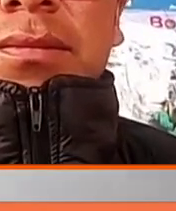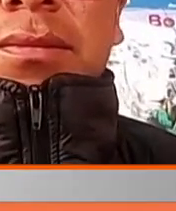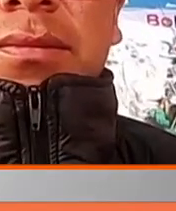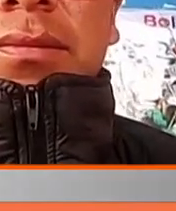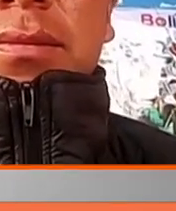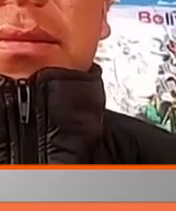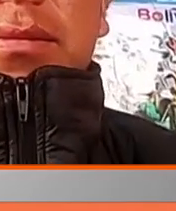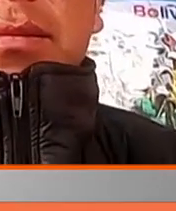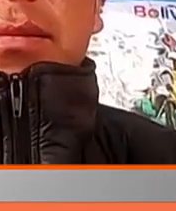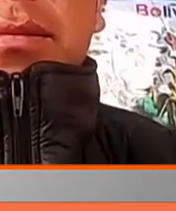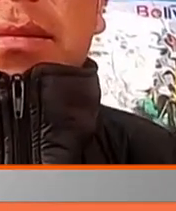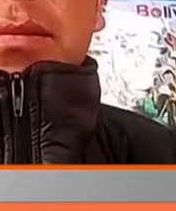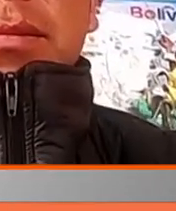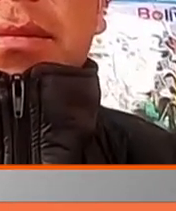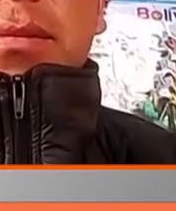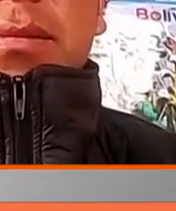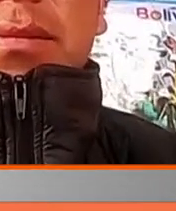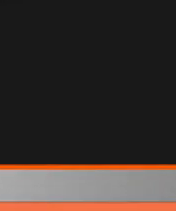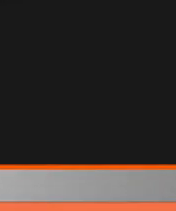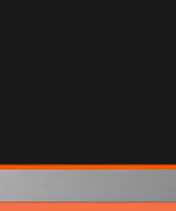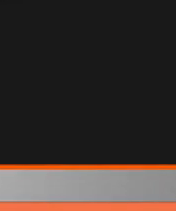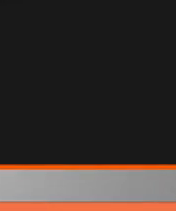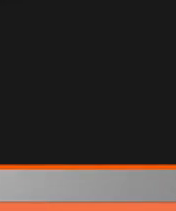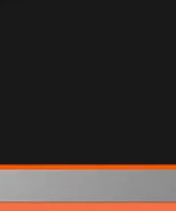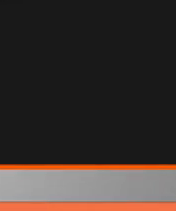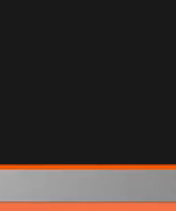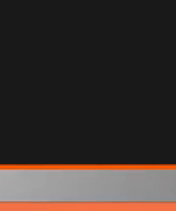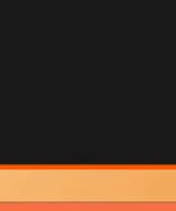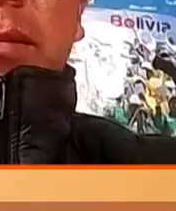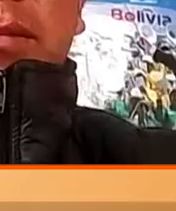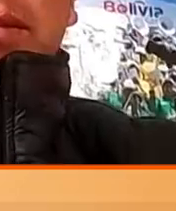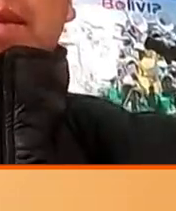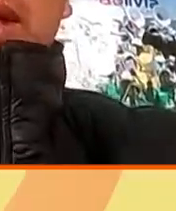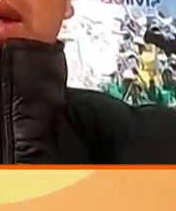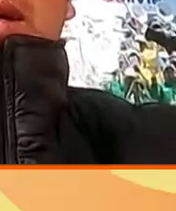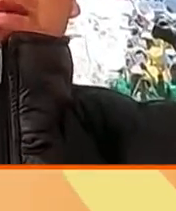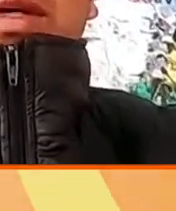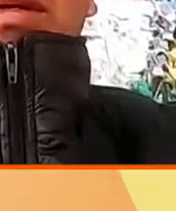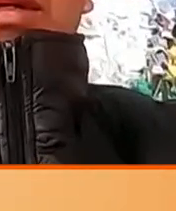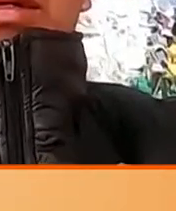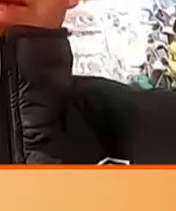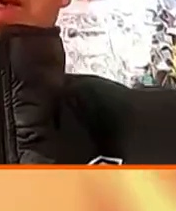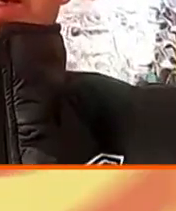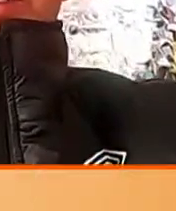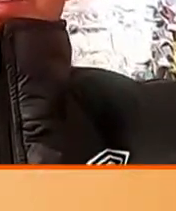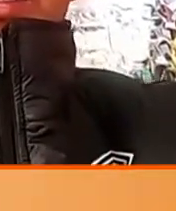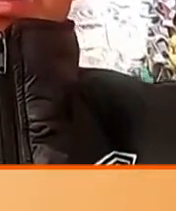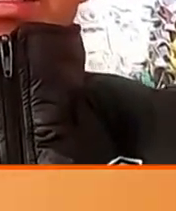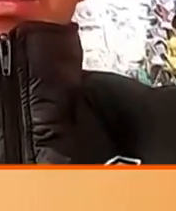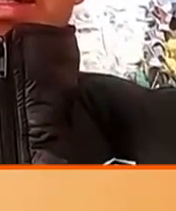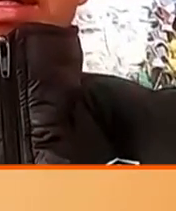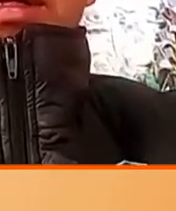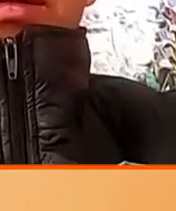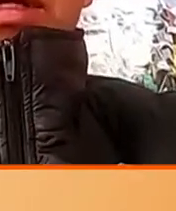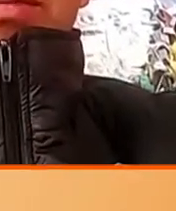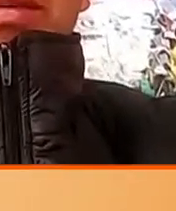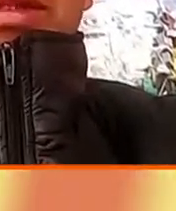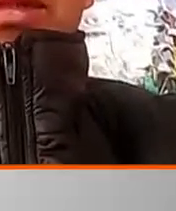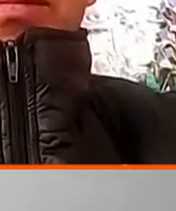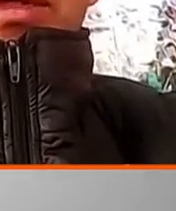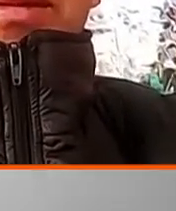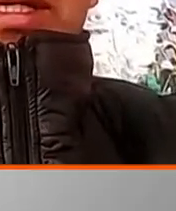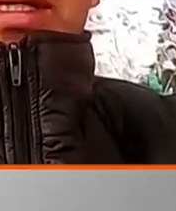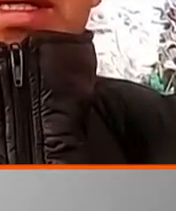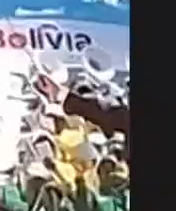es el canal oficial que va a estar transmitiendo también. Bueno, invitar a toda la